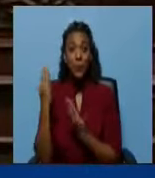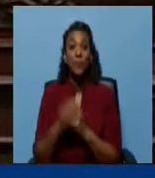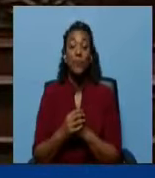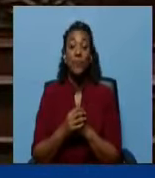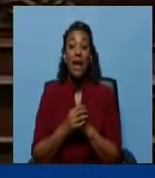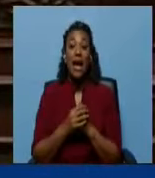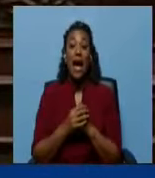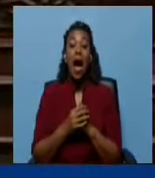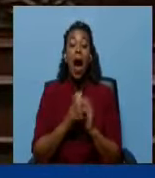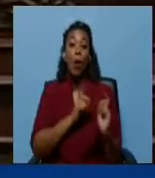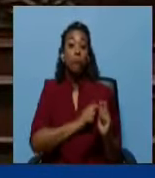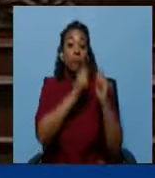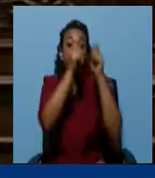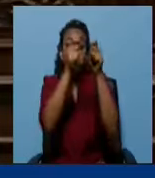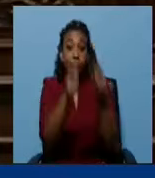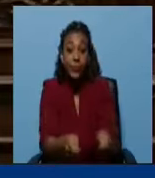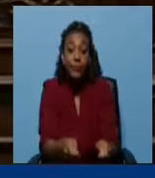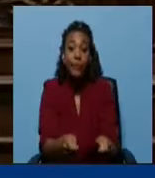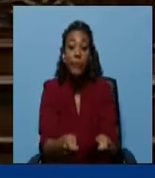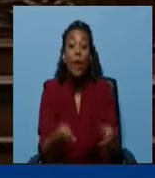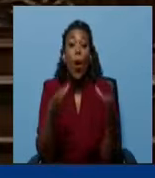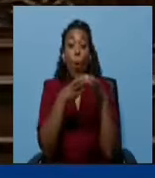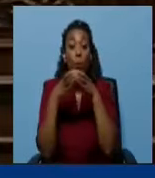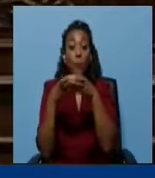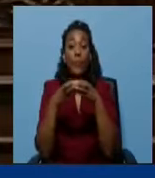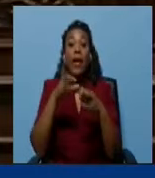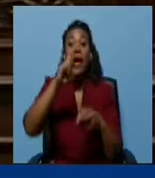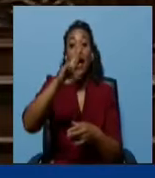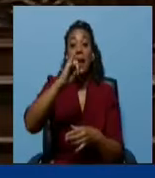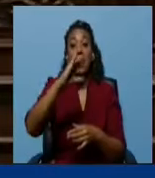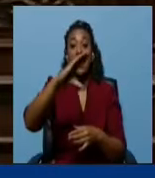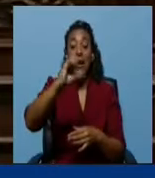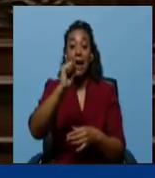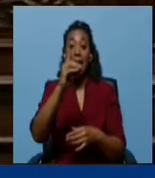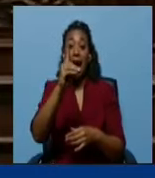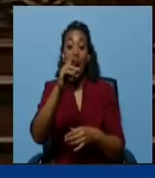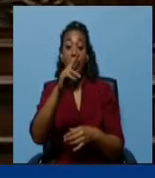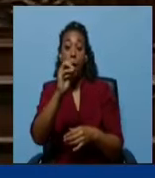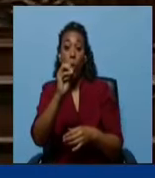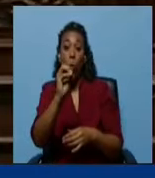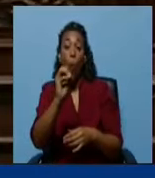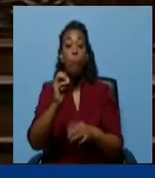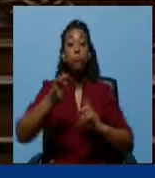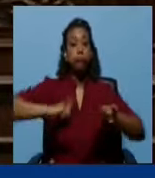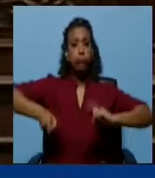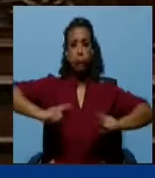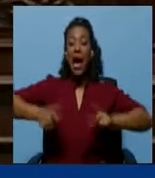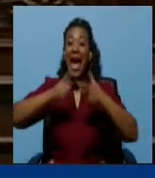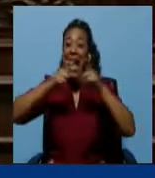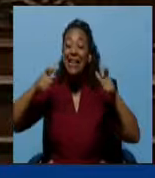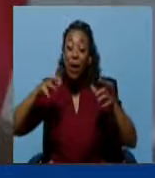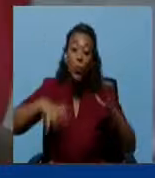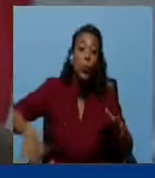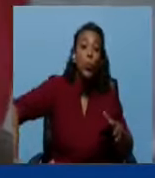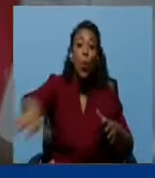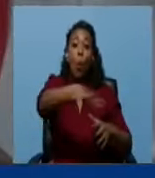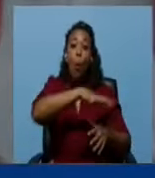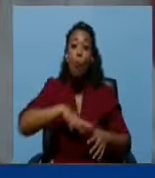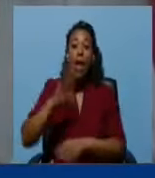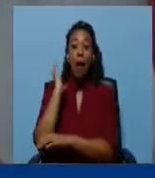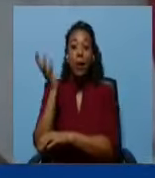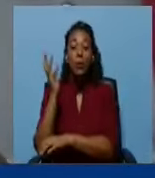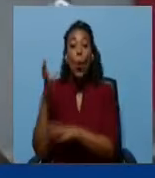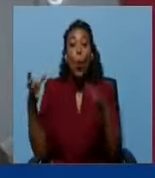entonces designo a el compañero Ricardo Menéndez como coordinador general del Congreso